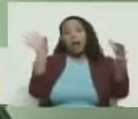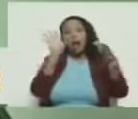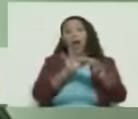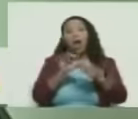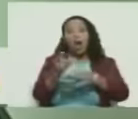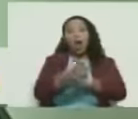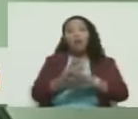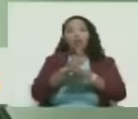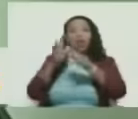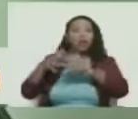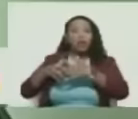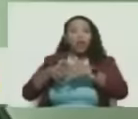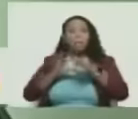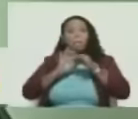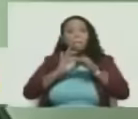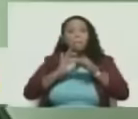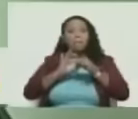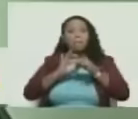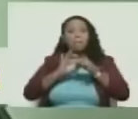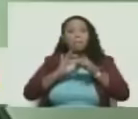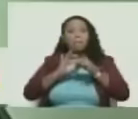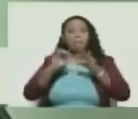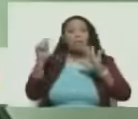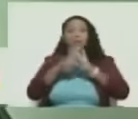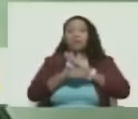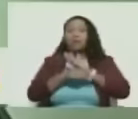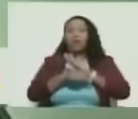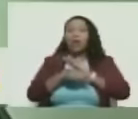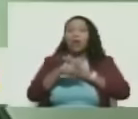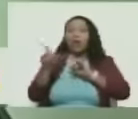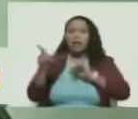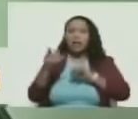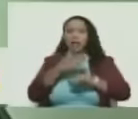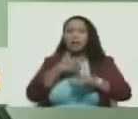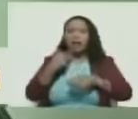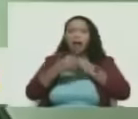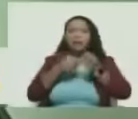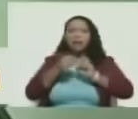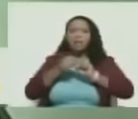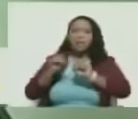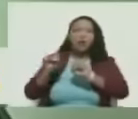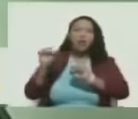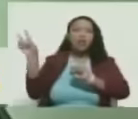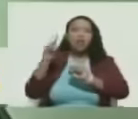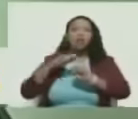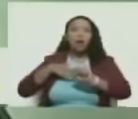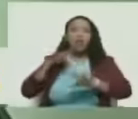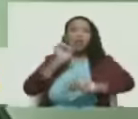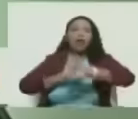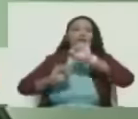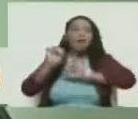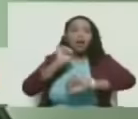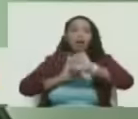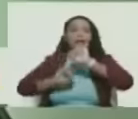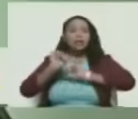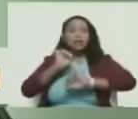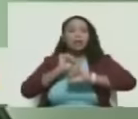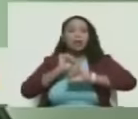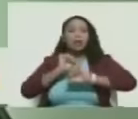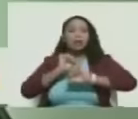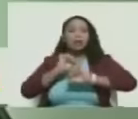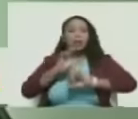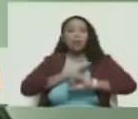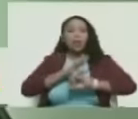gobierno norteamericano precisamente para evitar que Venezuela se pueda defender y pueda defender